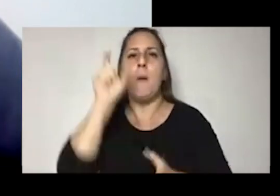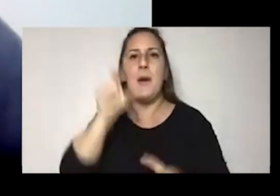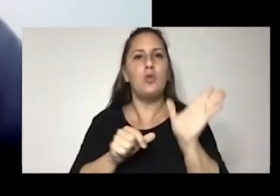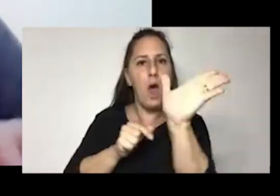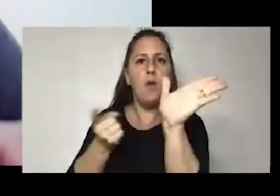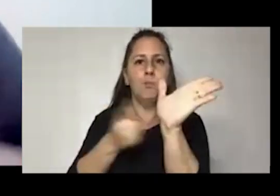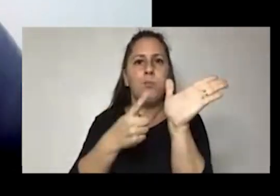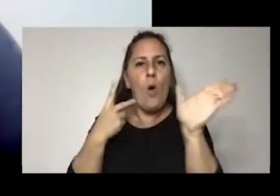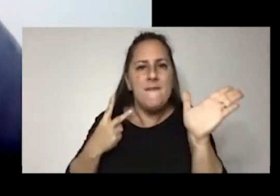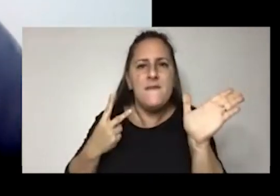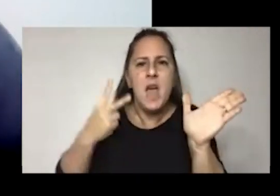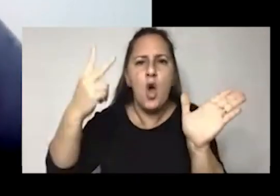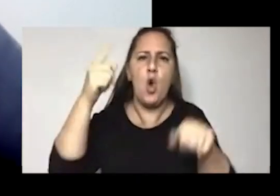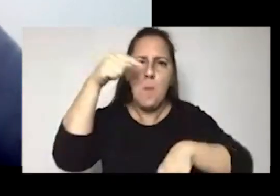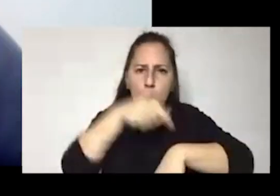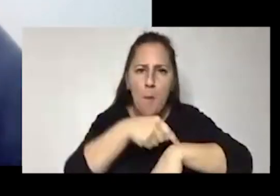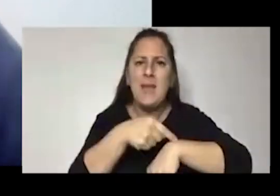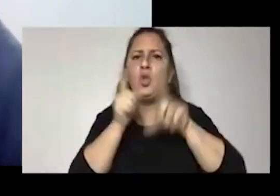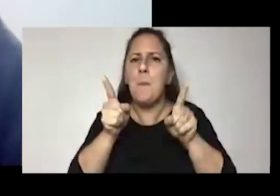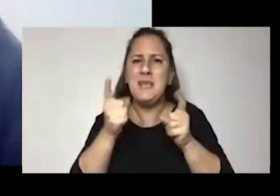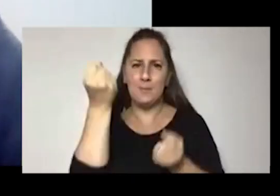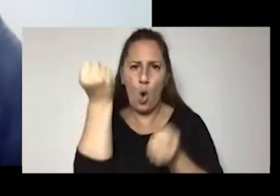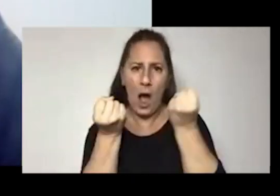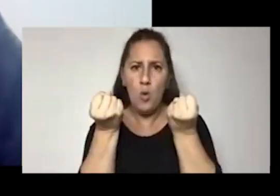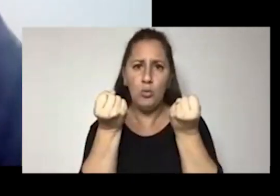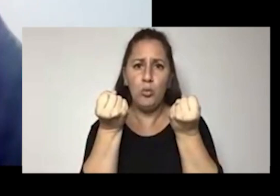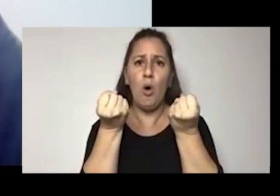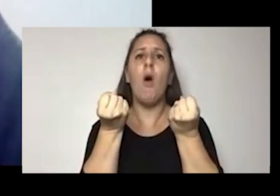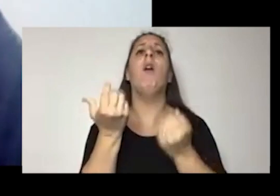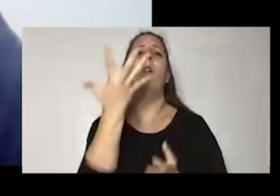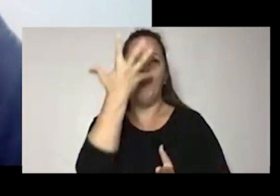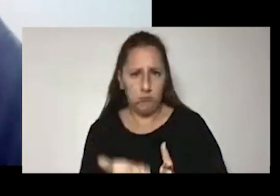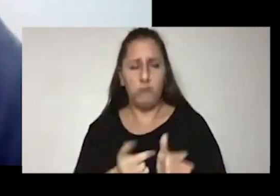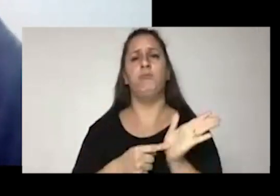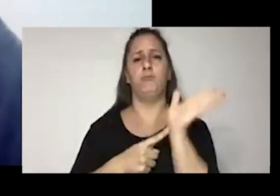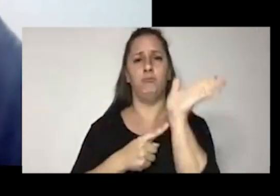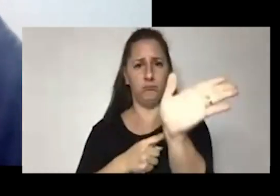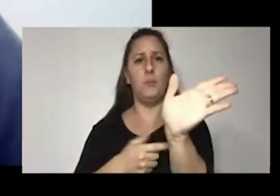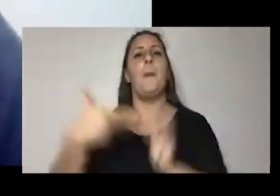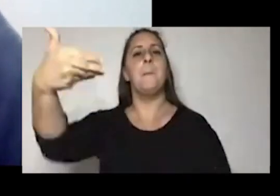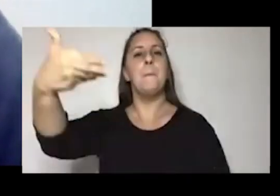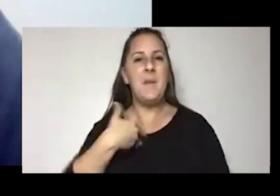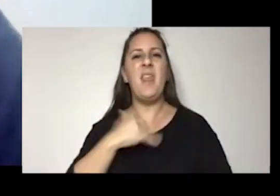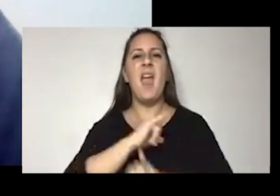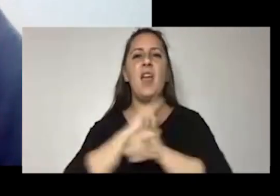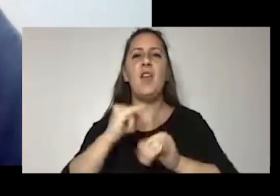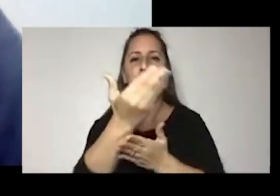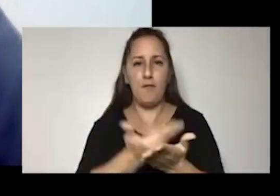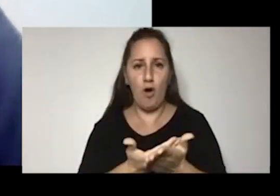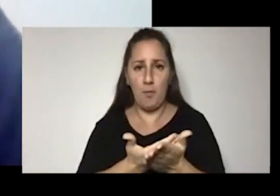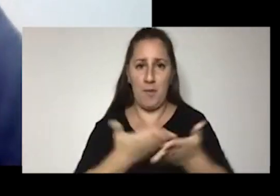esa hora, en tal vehículo, lo puede hacer pidiéndonos un informe a nosotros como Agencia Nacional de